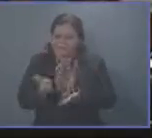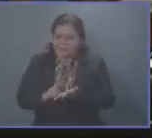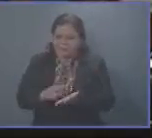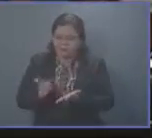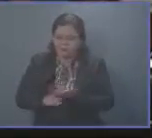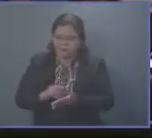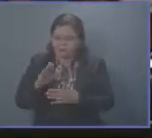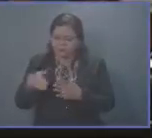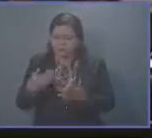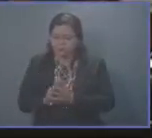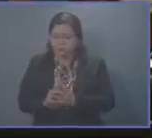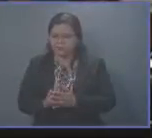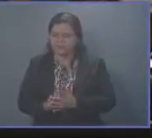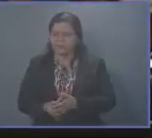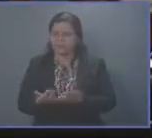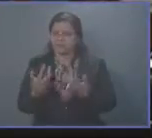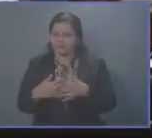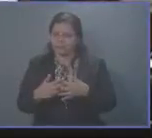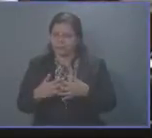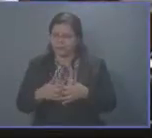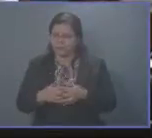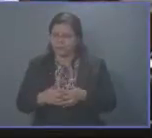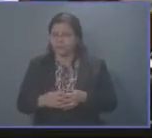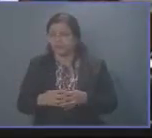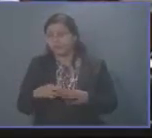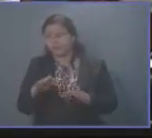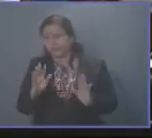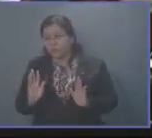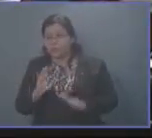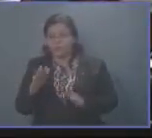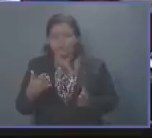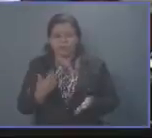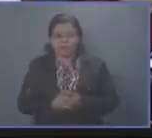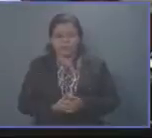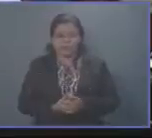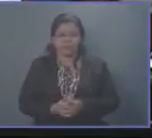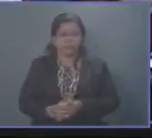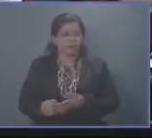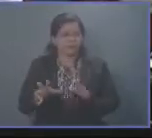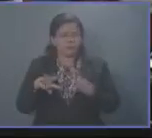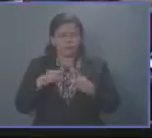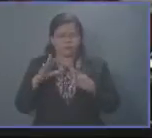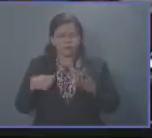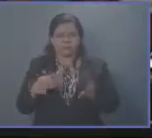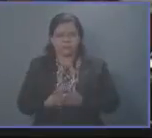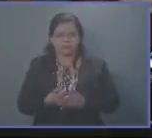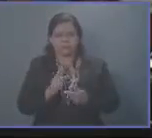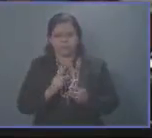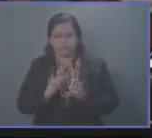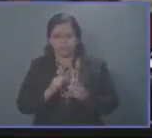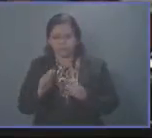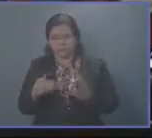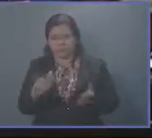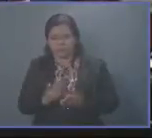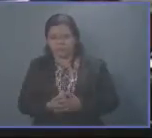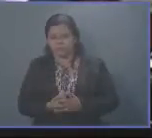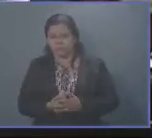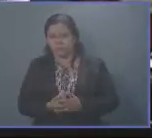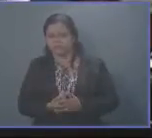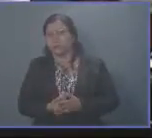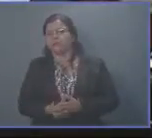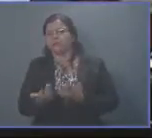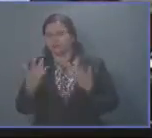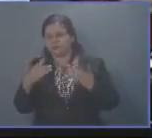con los emisores y coemisores. Y no obstante ello, aún persisten ciertas conductas contra las cuales los tarjetavientes no